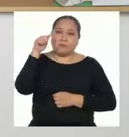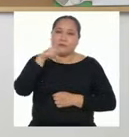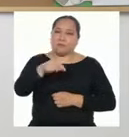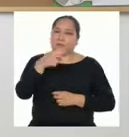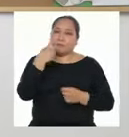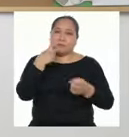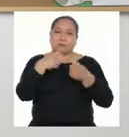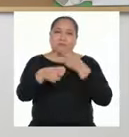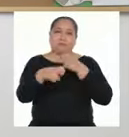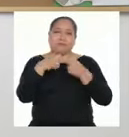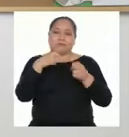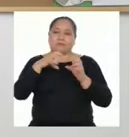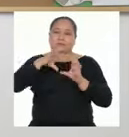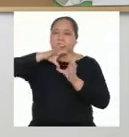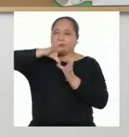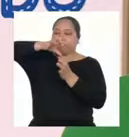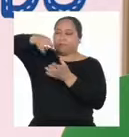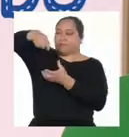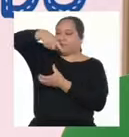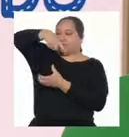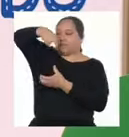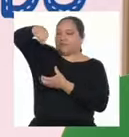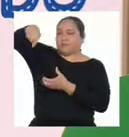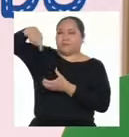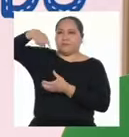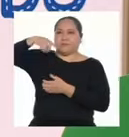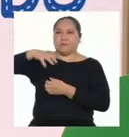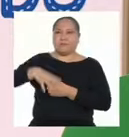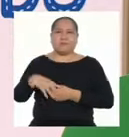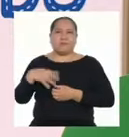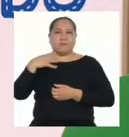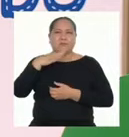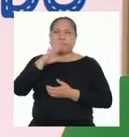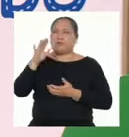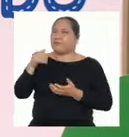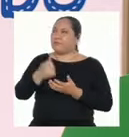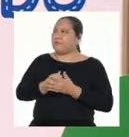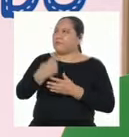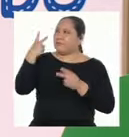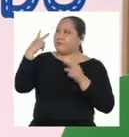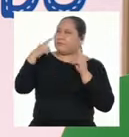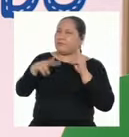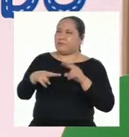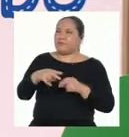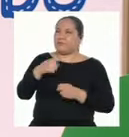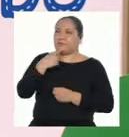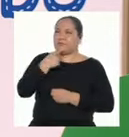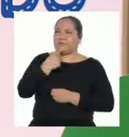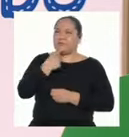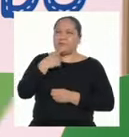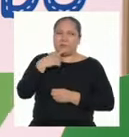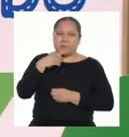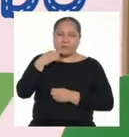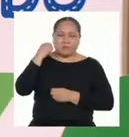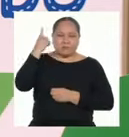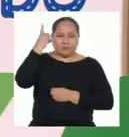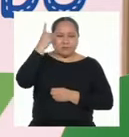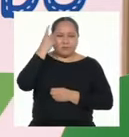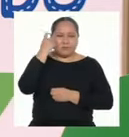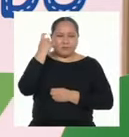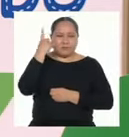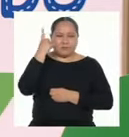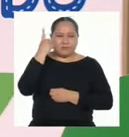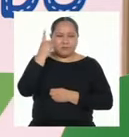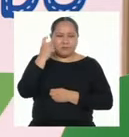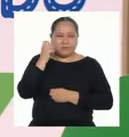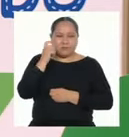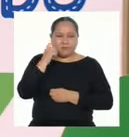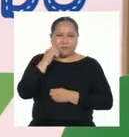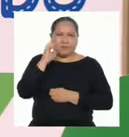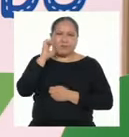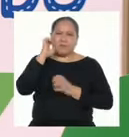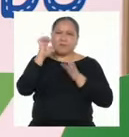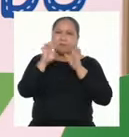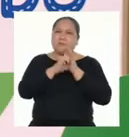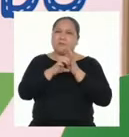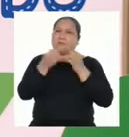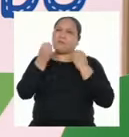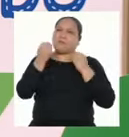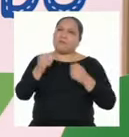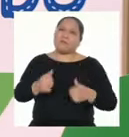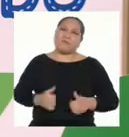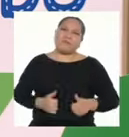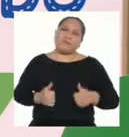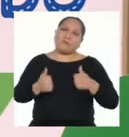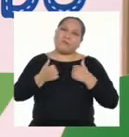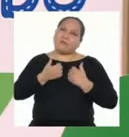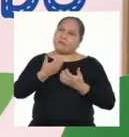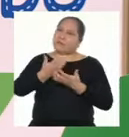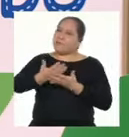un problema global. Con todo lo que estamos viendo, me surgen varias preguntas. Por ejemplo, ¿cómo era la vida